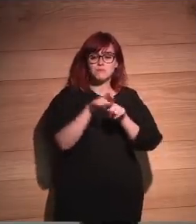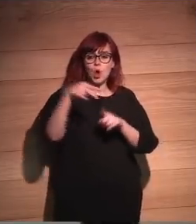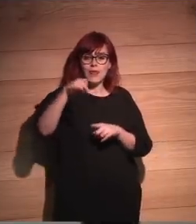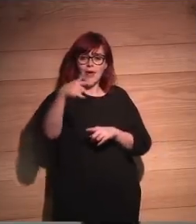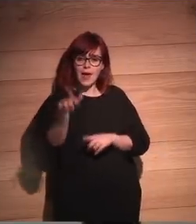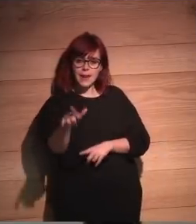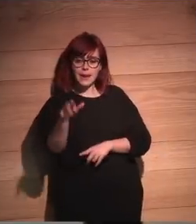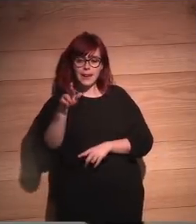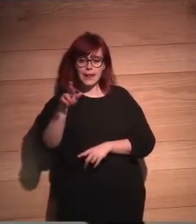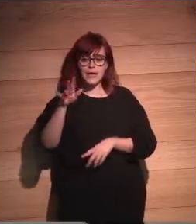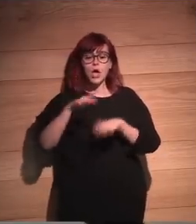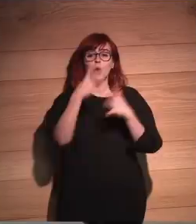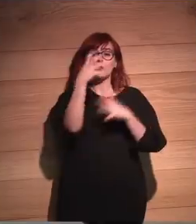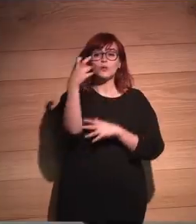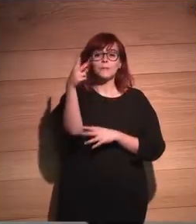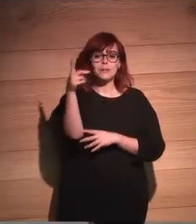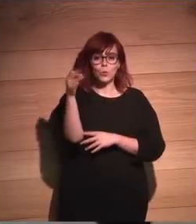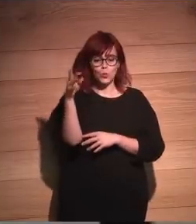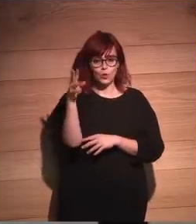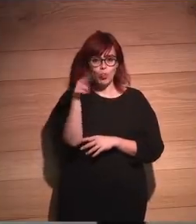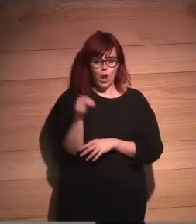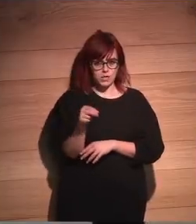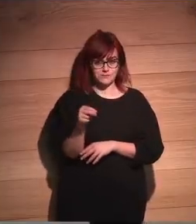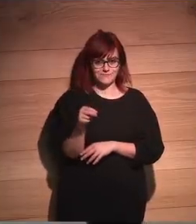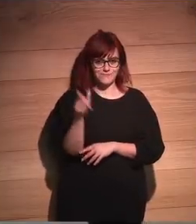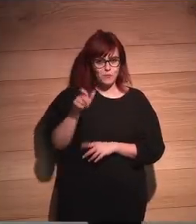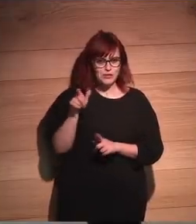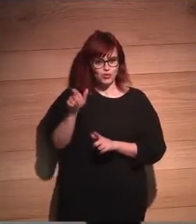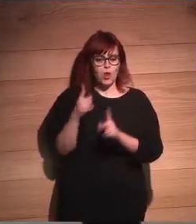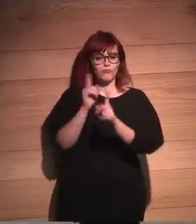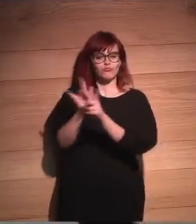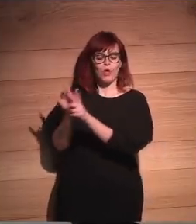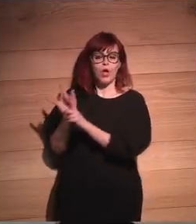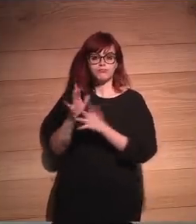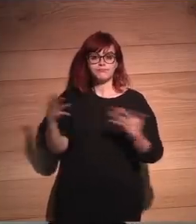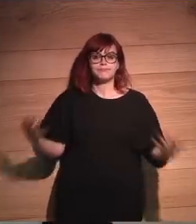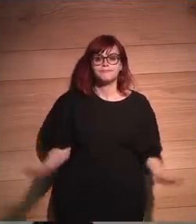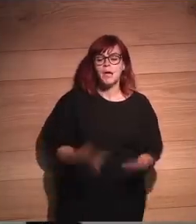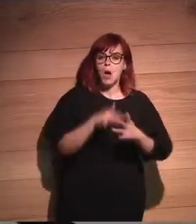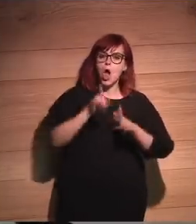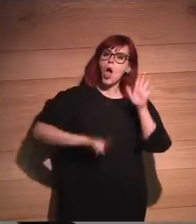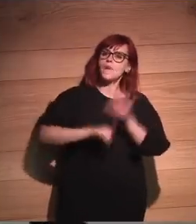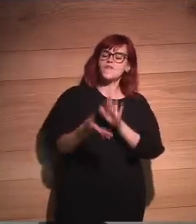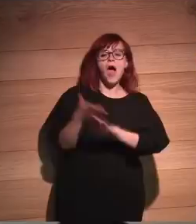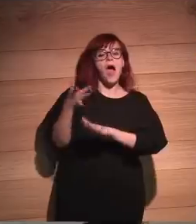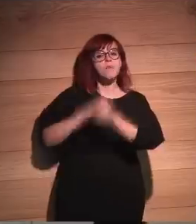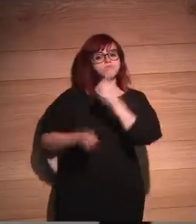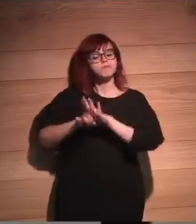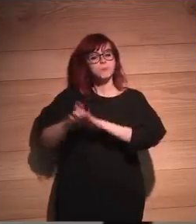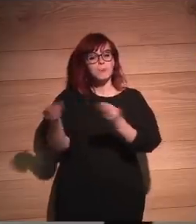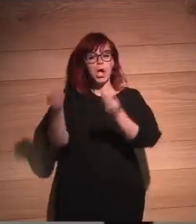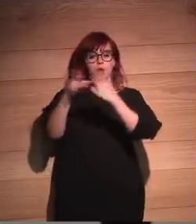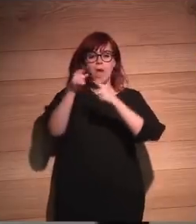tiene 421 dólares de renta per cápita. Y dice, bueno, pero están creciendo bastante. El número